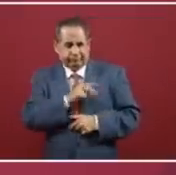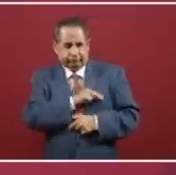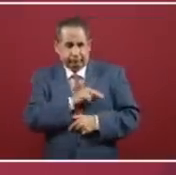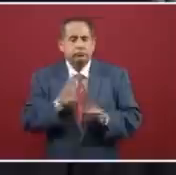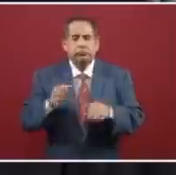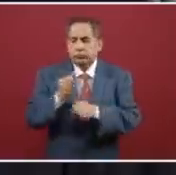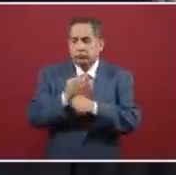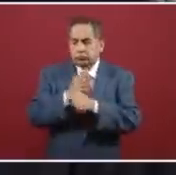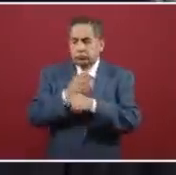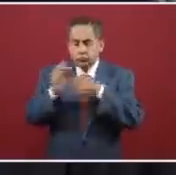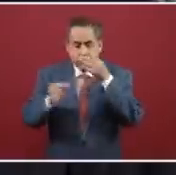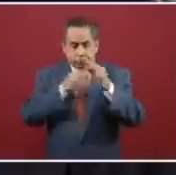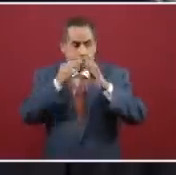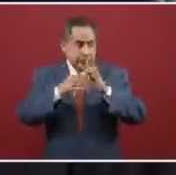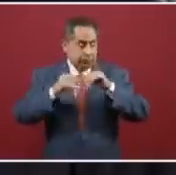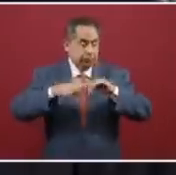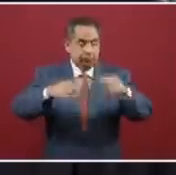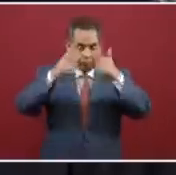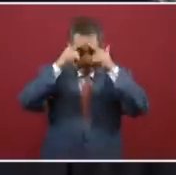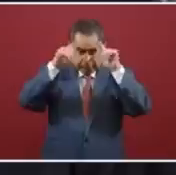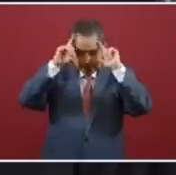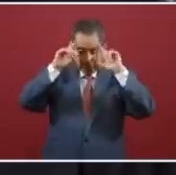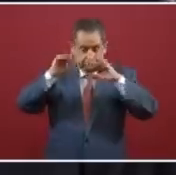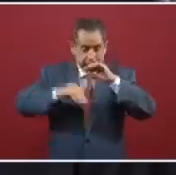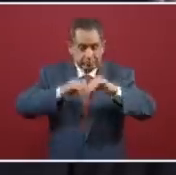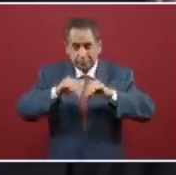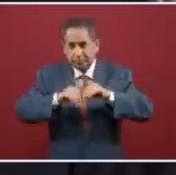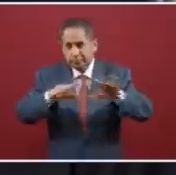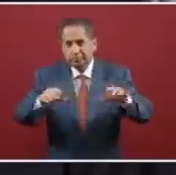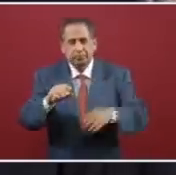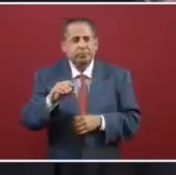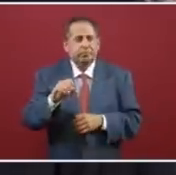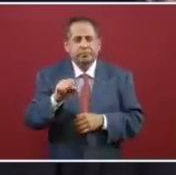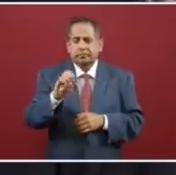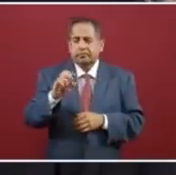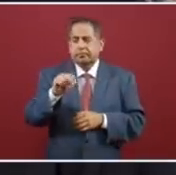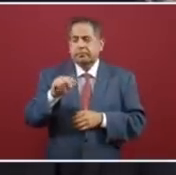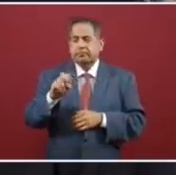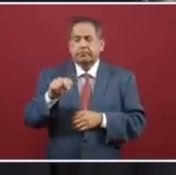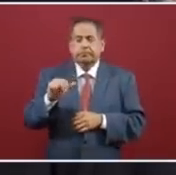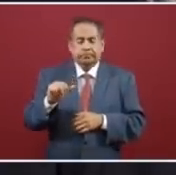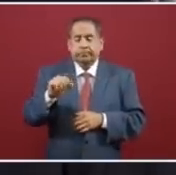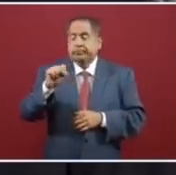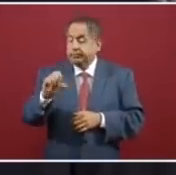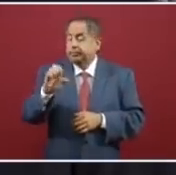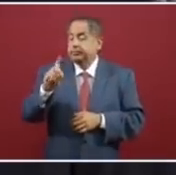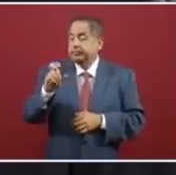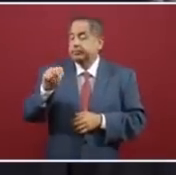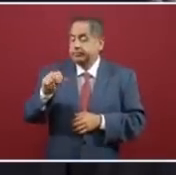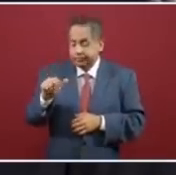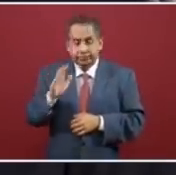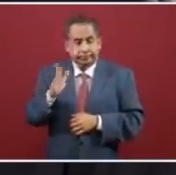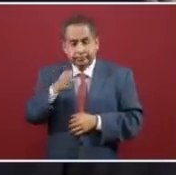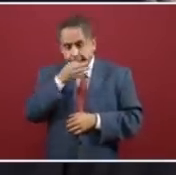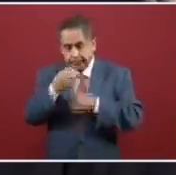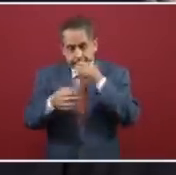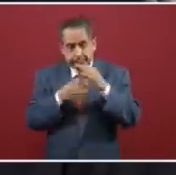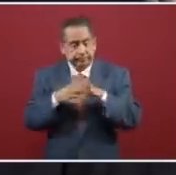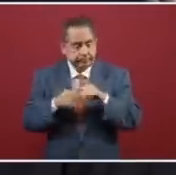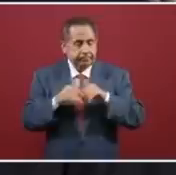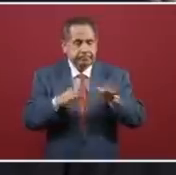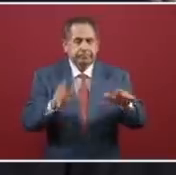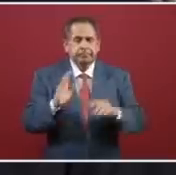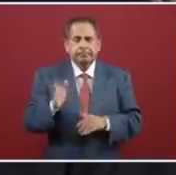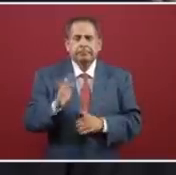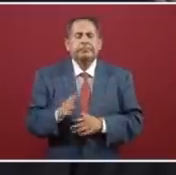haciendo las convocatorias tanto en marina como la secretividad defensa este y ahí se les da toda la información